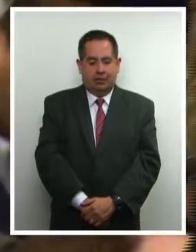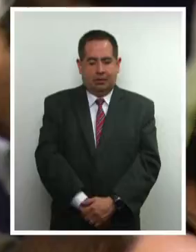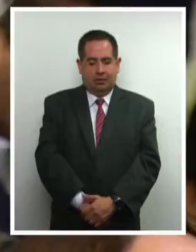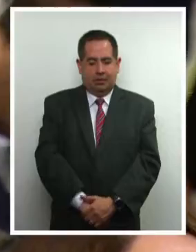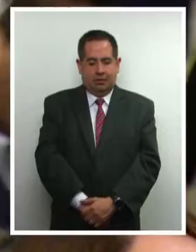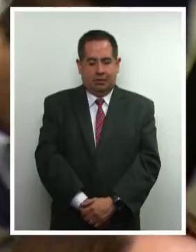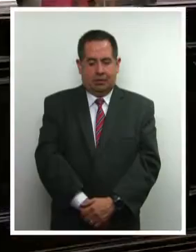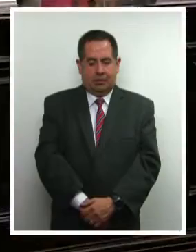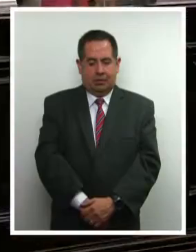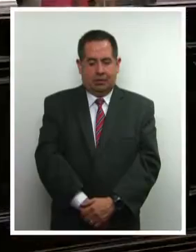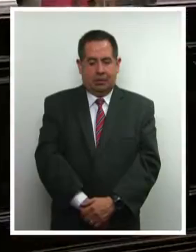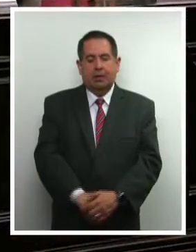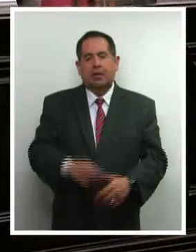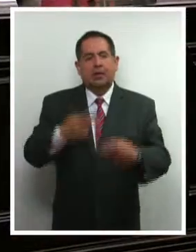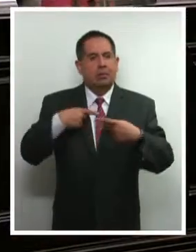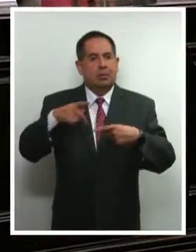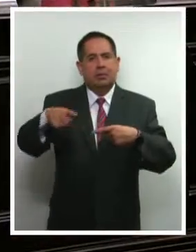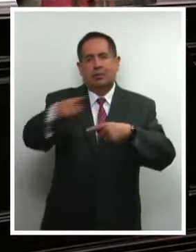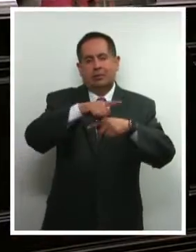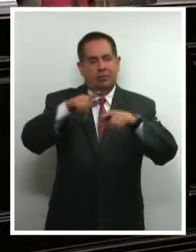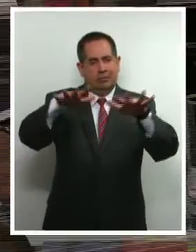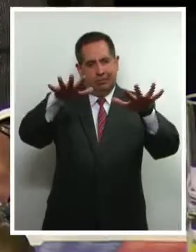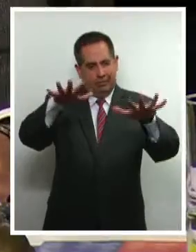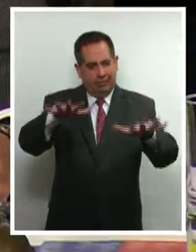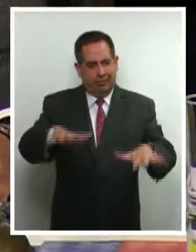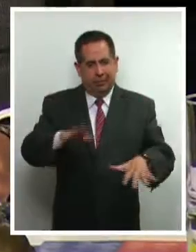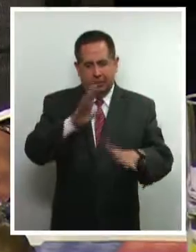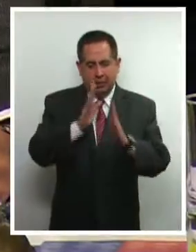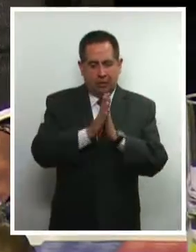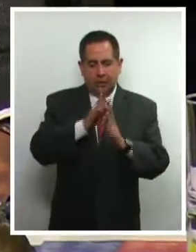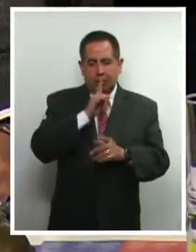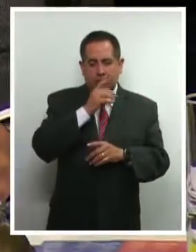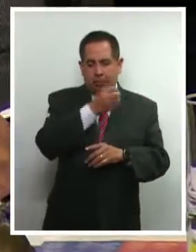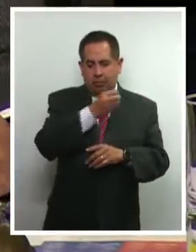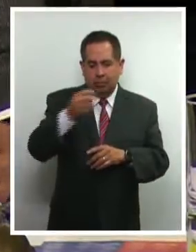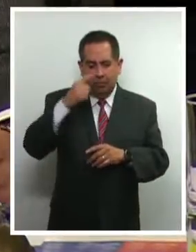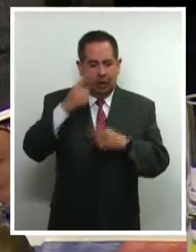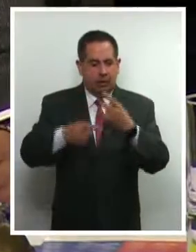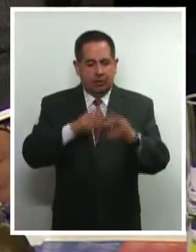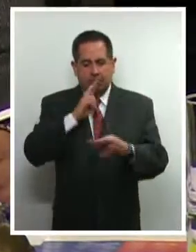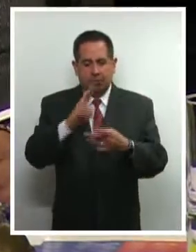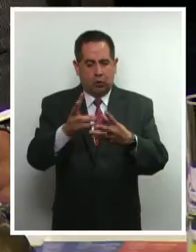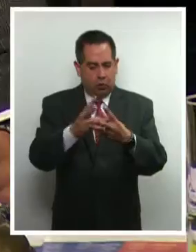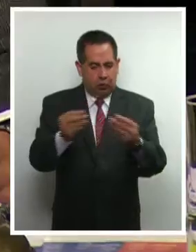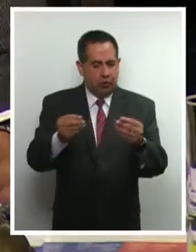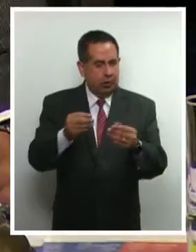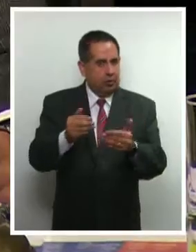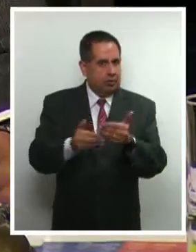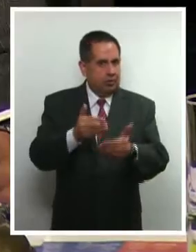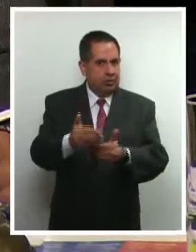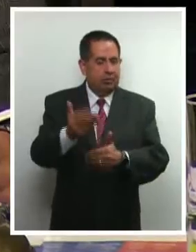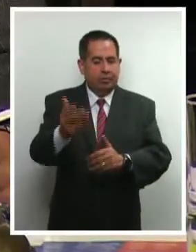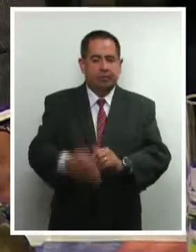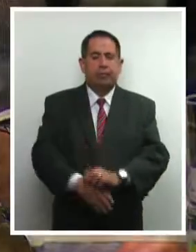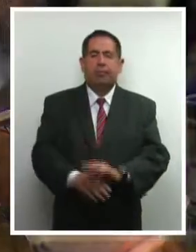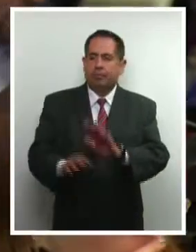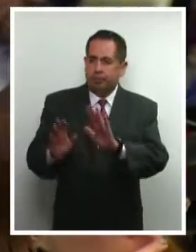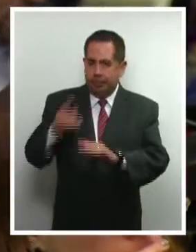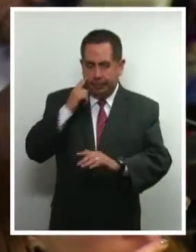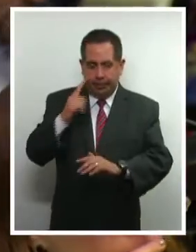Pediría, por favor, a todos los integrantes de la Asamblea guardar orden para resolver este asunto de procedimiento. Miren,